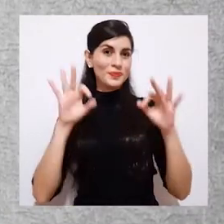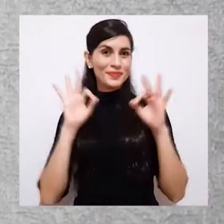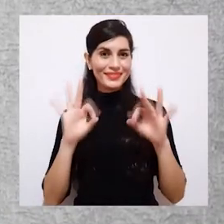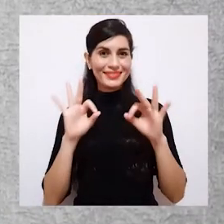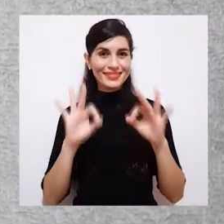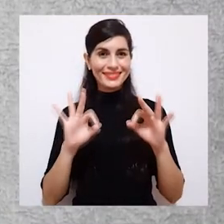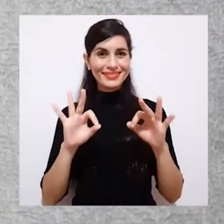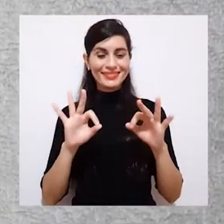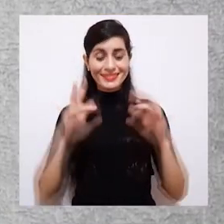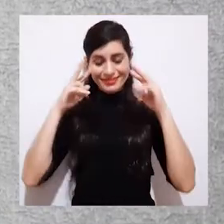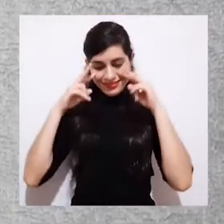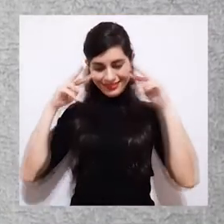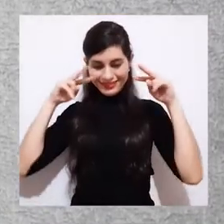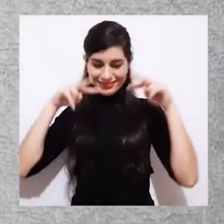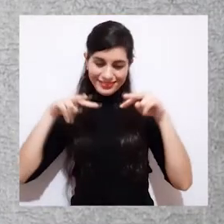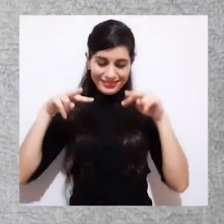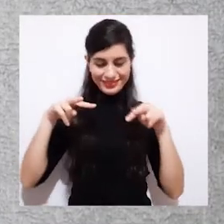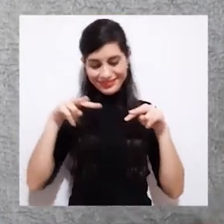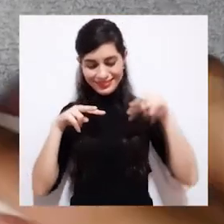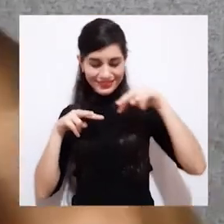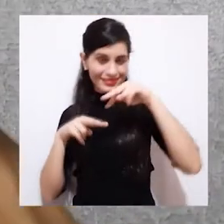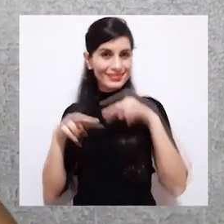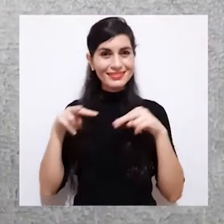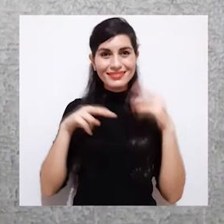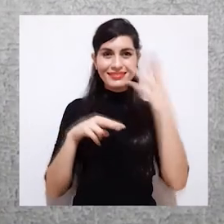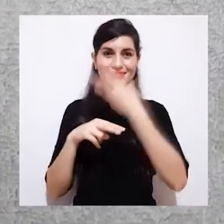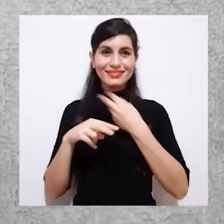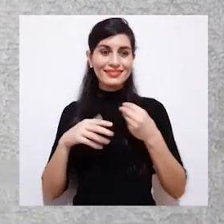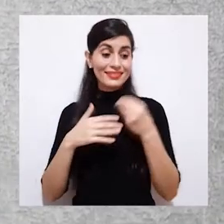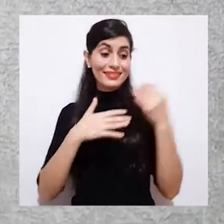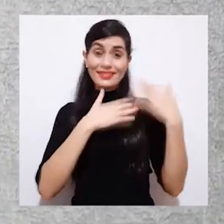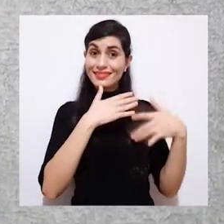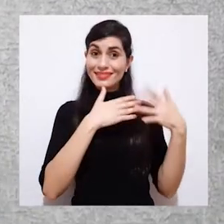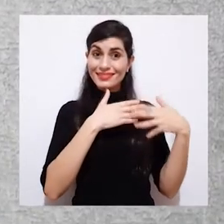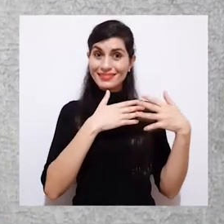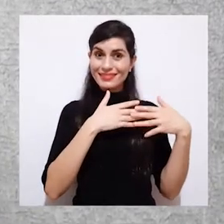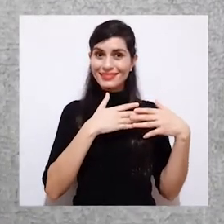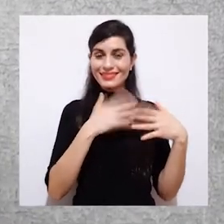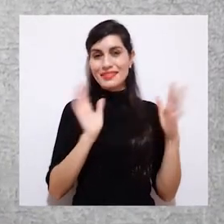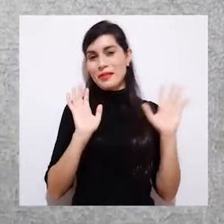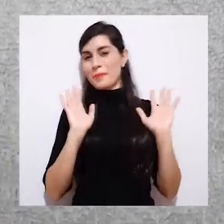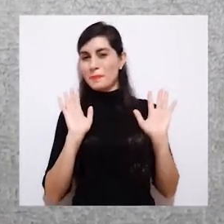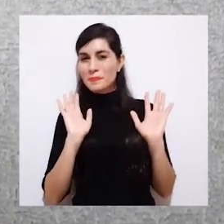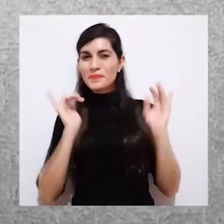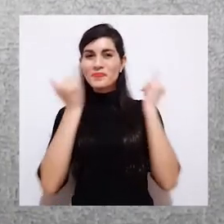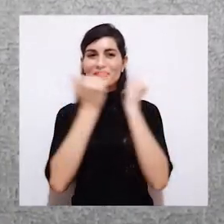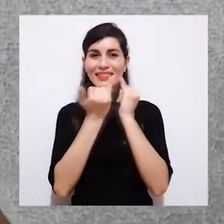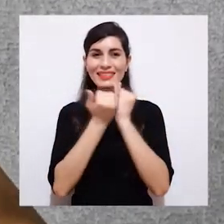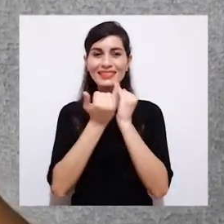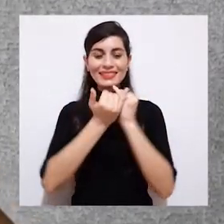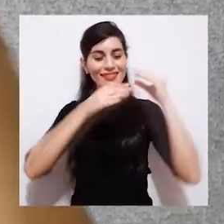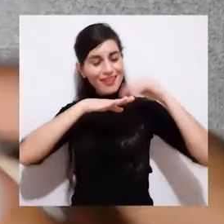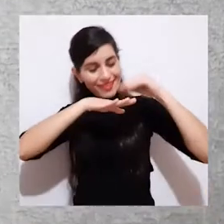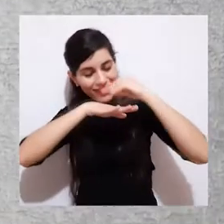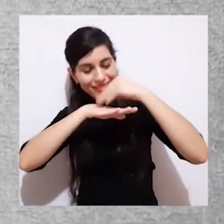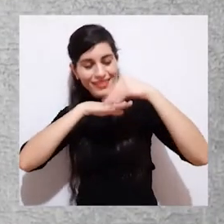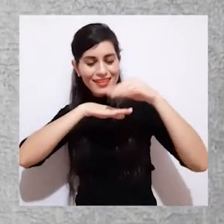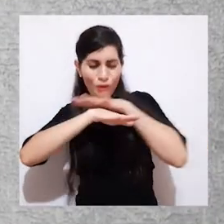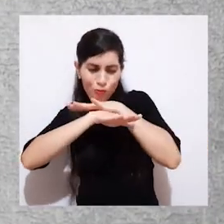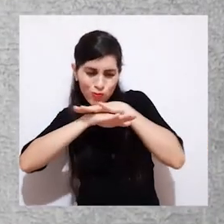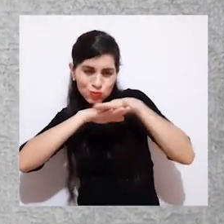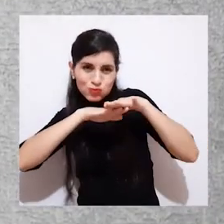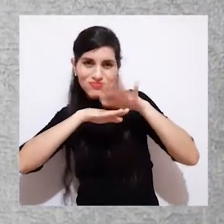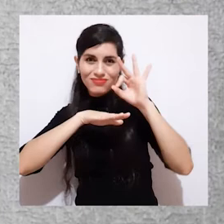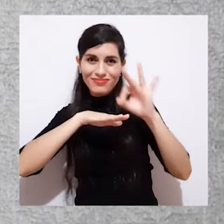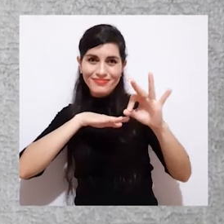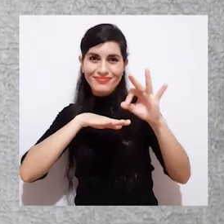Y bueno, miren cómo todo se va viendo ya muy lindo, ya con la sangre y todo. Bueno, digo linda en el sentido de que el acabado se ve muy